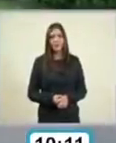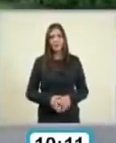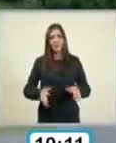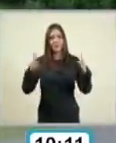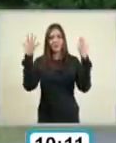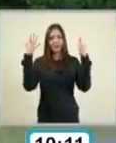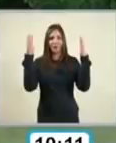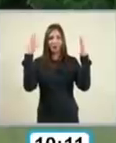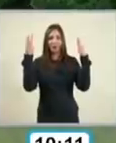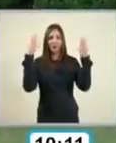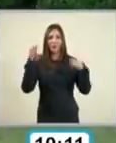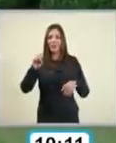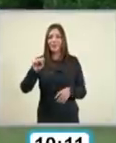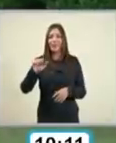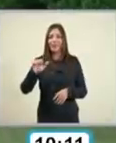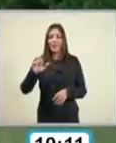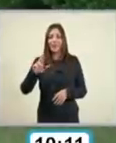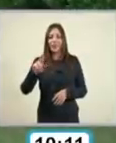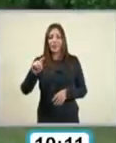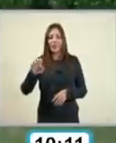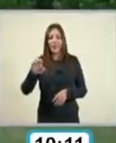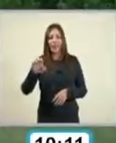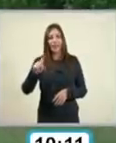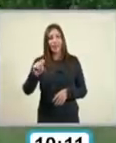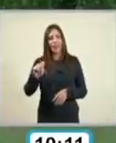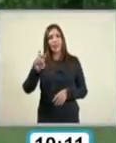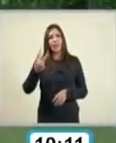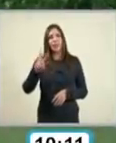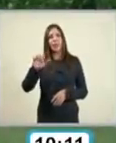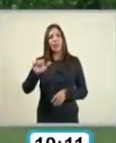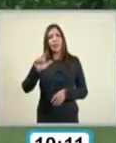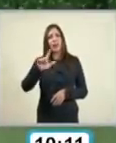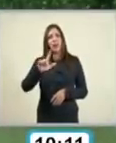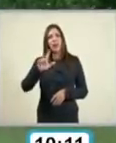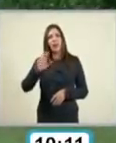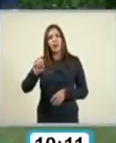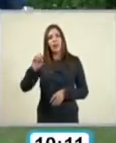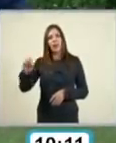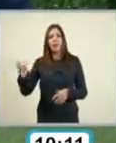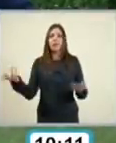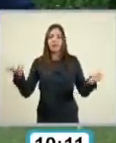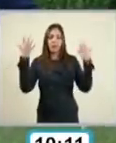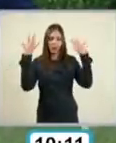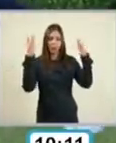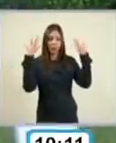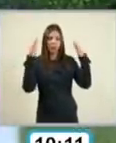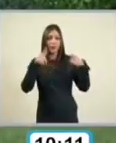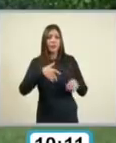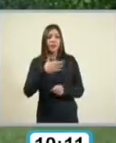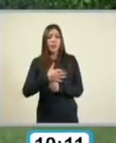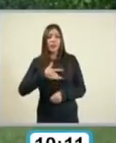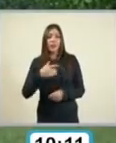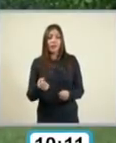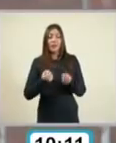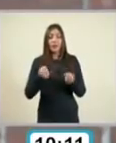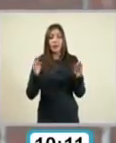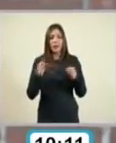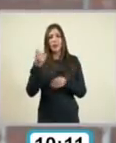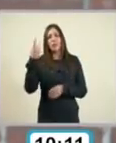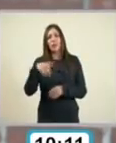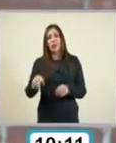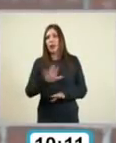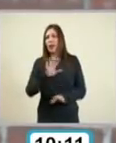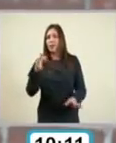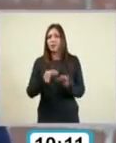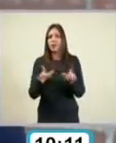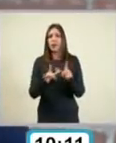fuerte aplauso para Zaret Wallow. ¿Cómo estás, amigo? Bienvenido. Yo con mucho frío, como puedes ver, pero mira, estoy listo para ponerme a bailar junto